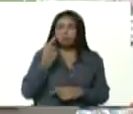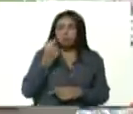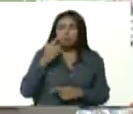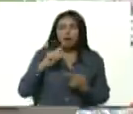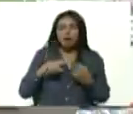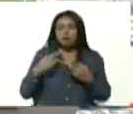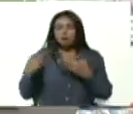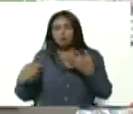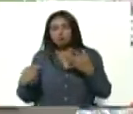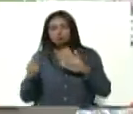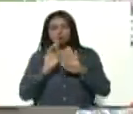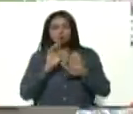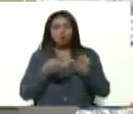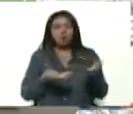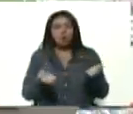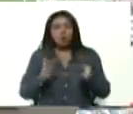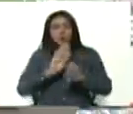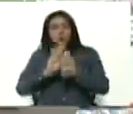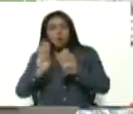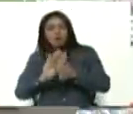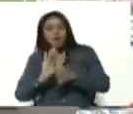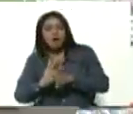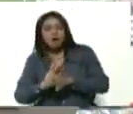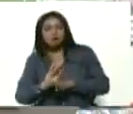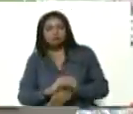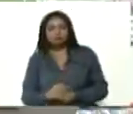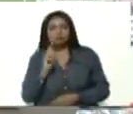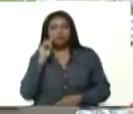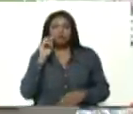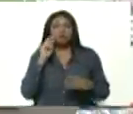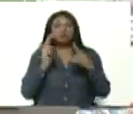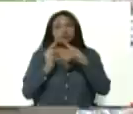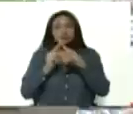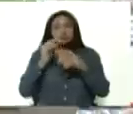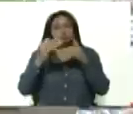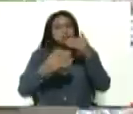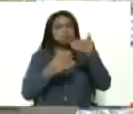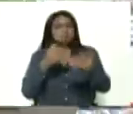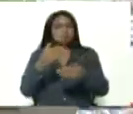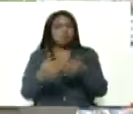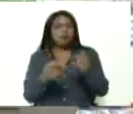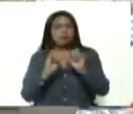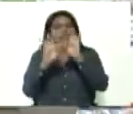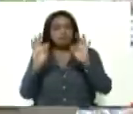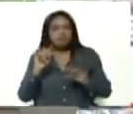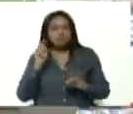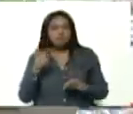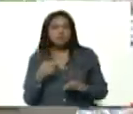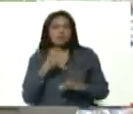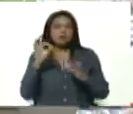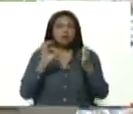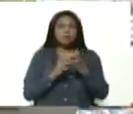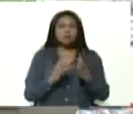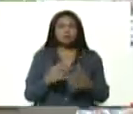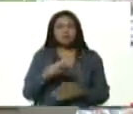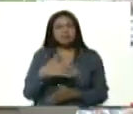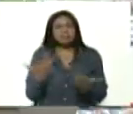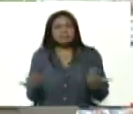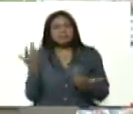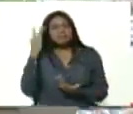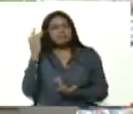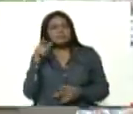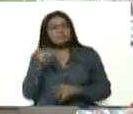y medidas, se ha venido conociendo un poco más sobre este virus. ¿Qué se sabe de este